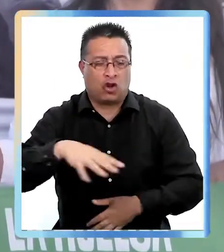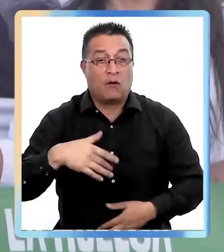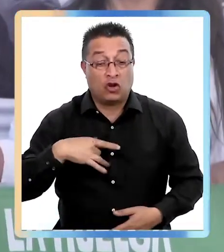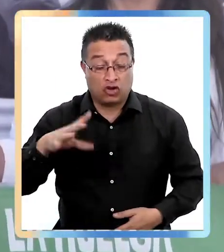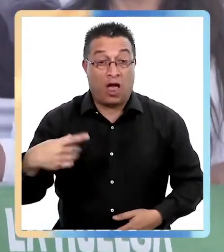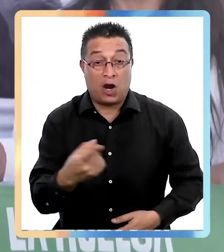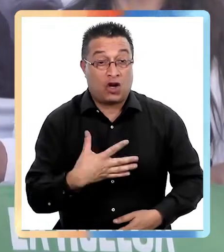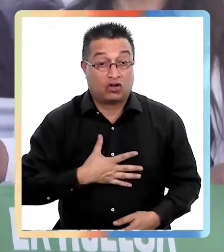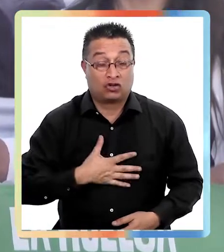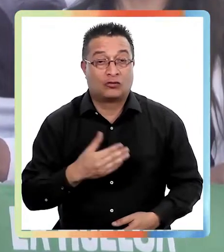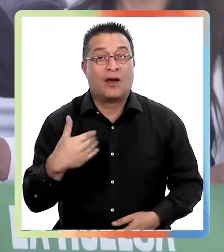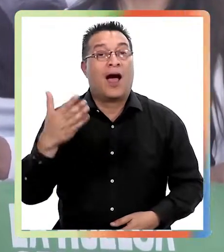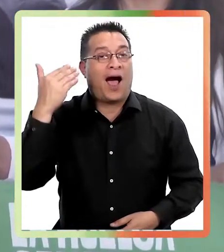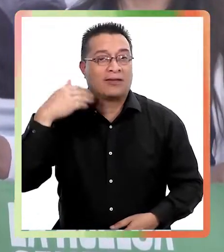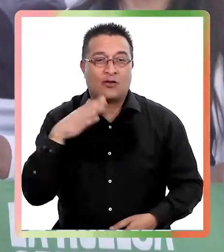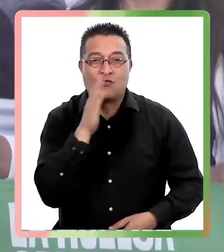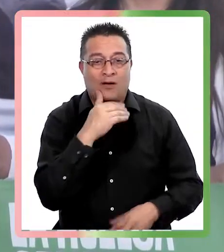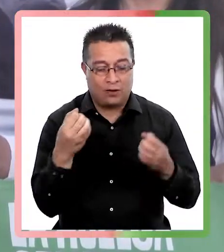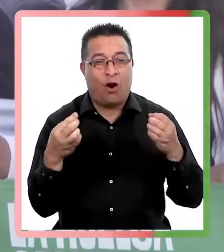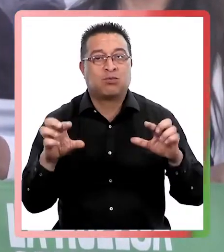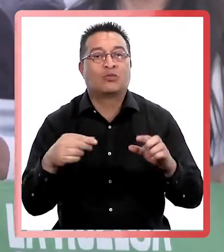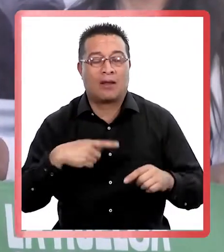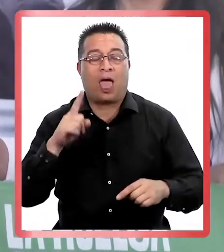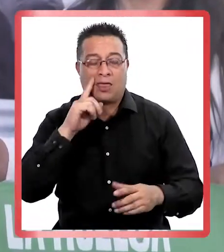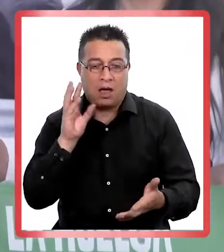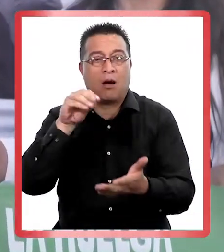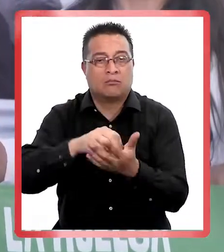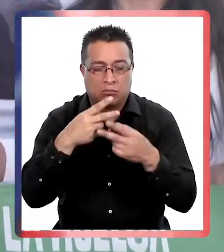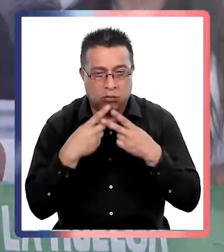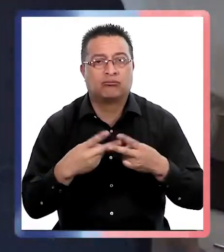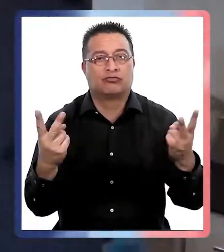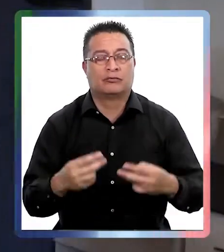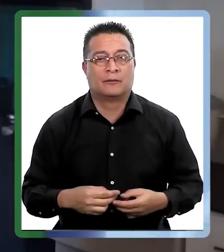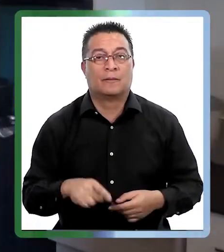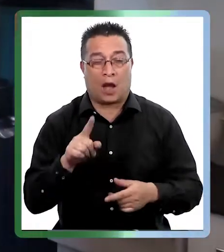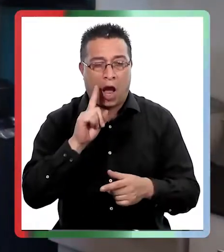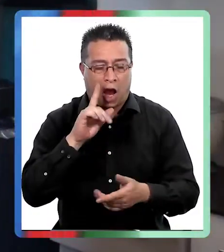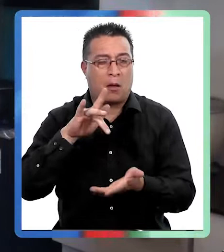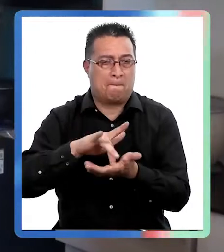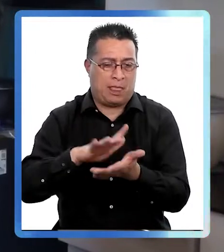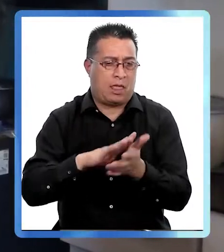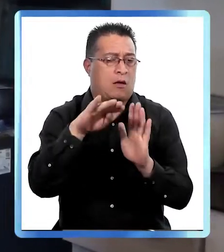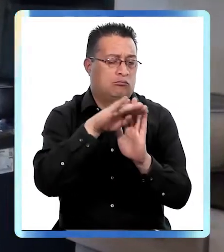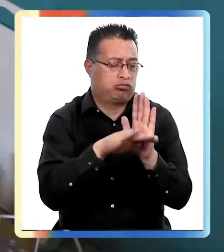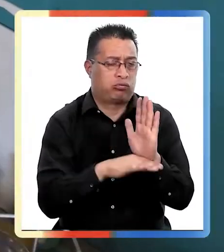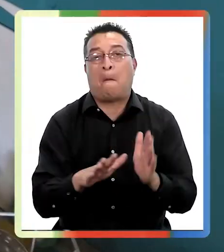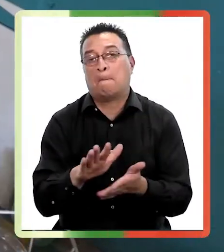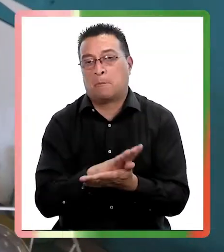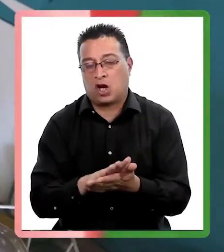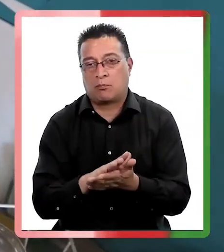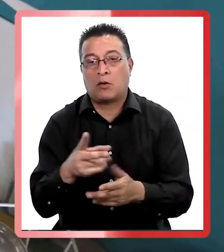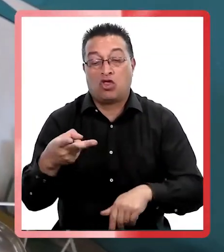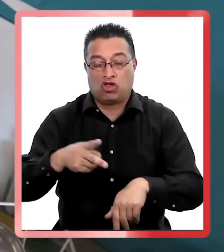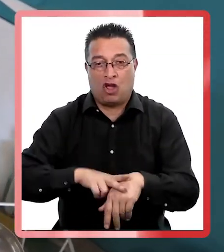solo que nosotras no habíamos tenido el espacio para colocar nuestros pensamientos. La lista de pendientes es larga. Por